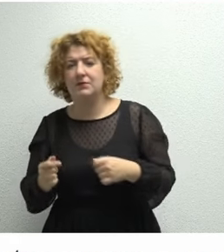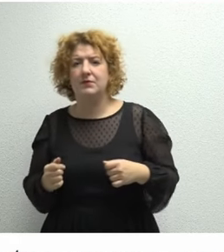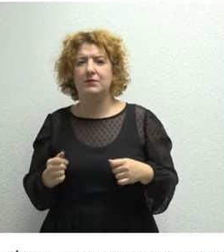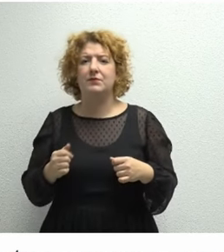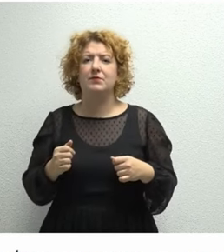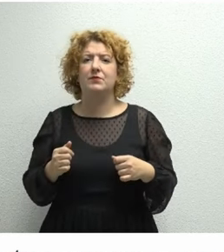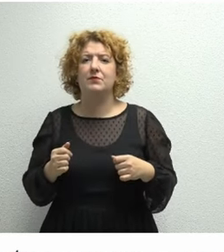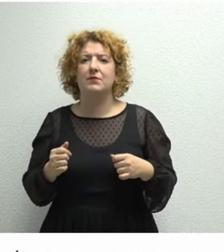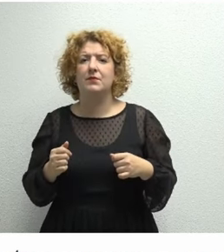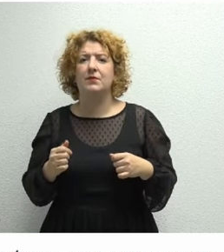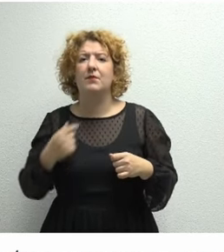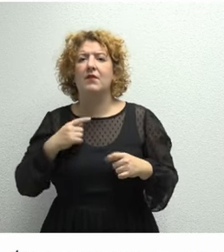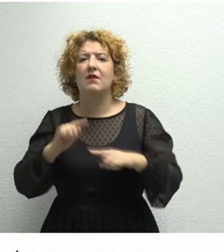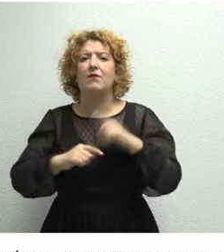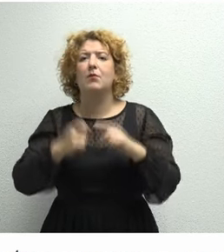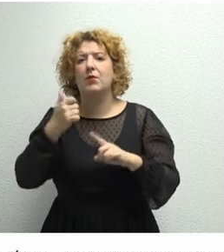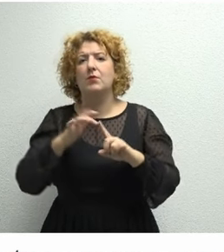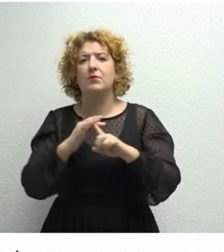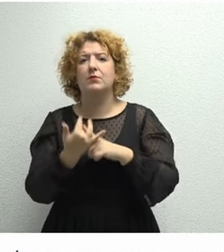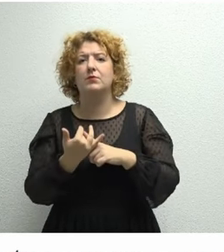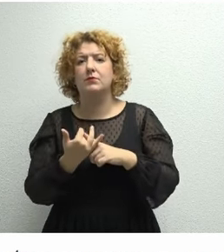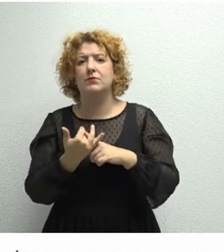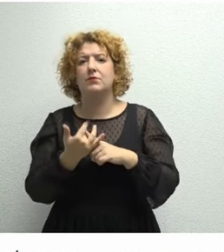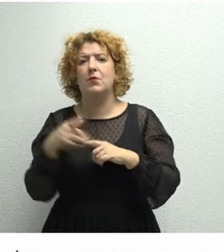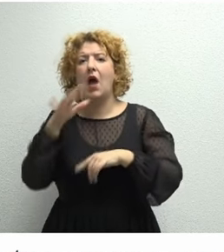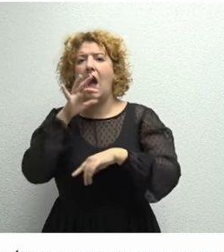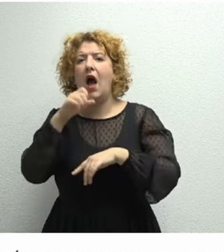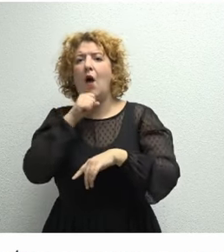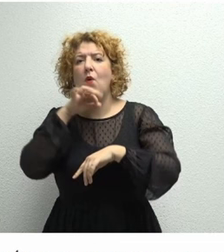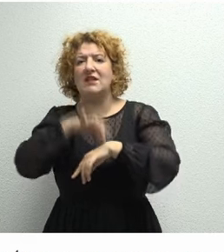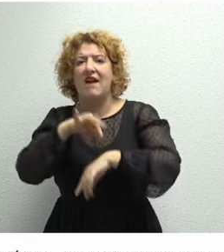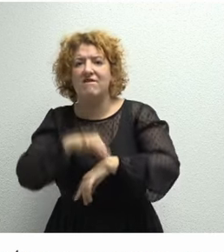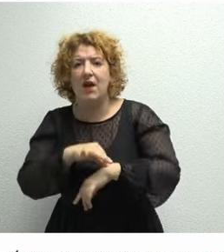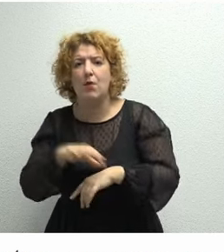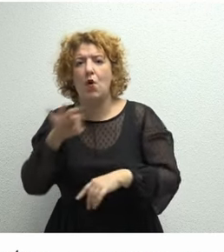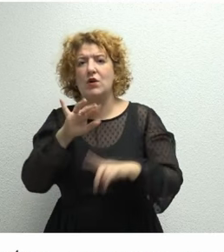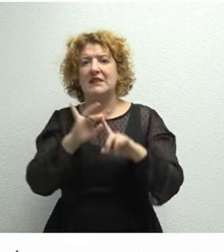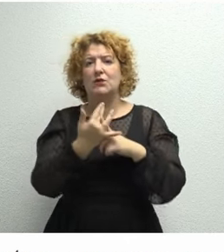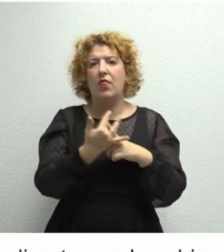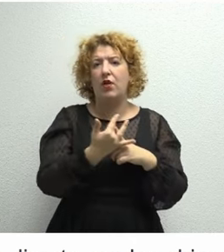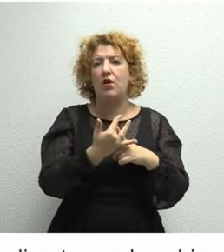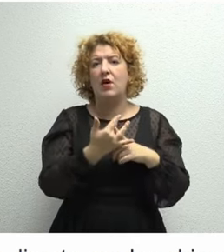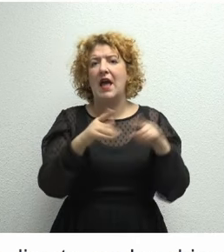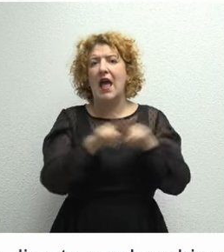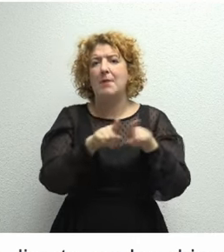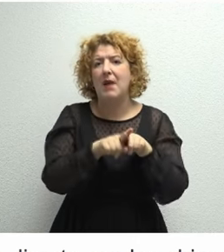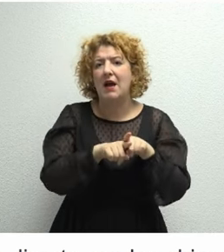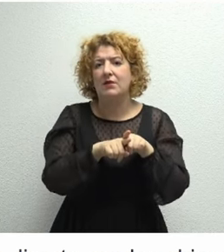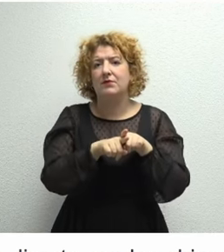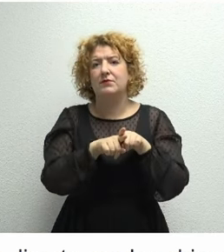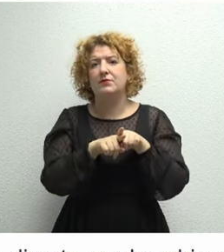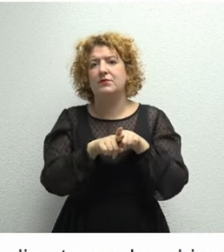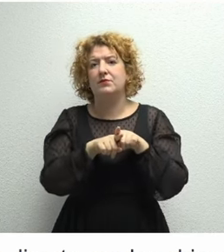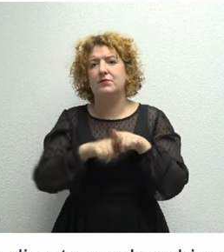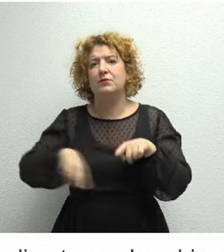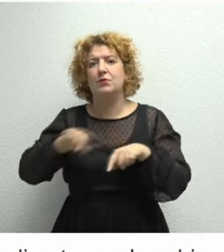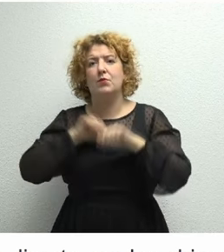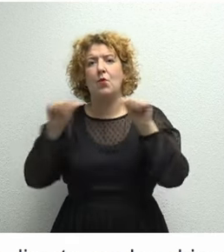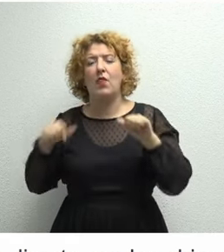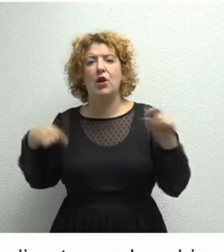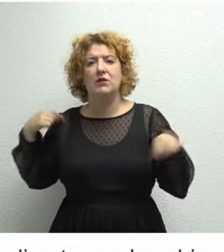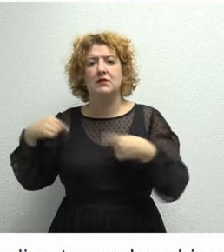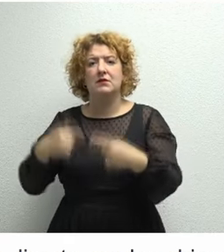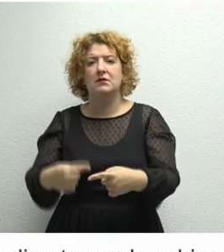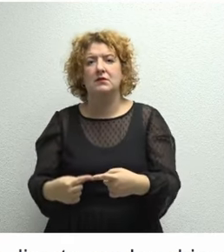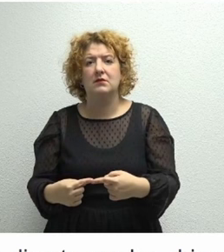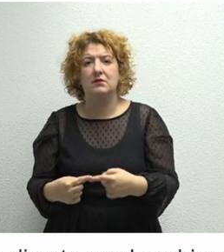esta familia Hoy está en una situación ahora mismo porque el abuelo está enfermo o porque hay esta situación con el el hermano en cambio en el modelo tradicional ya sabéis